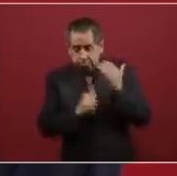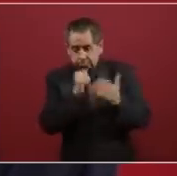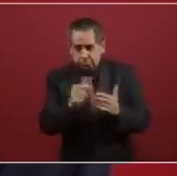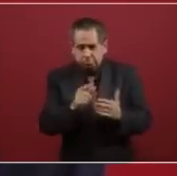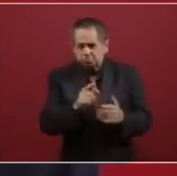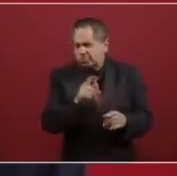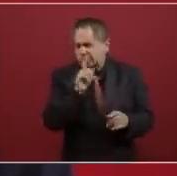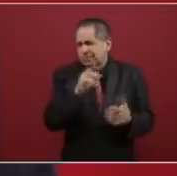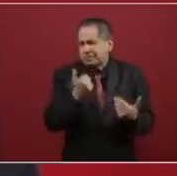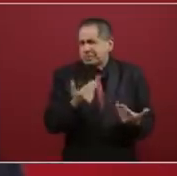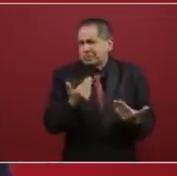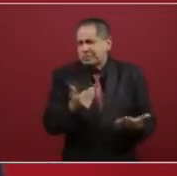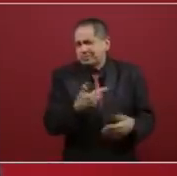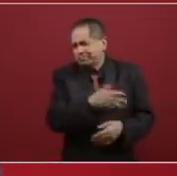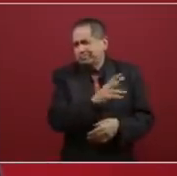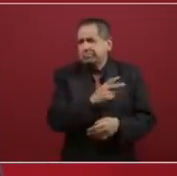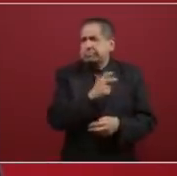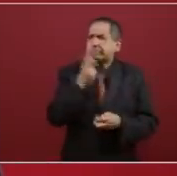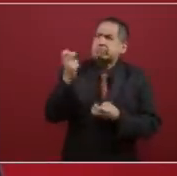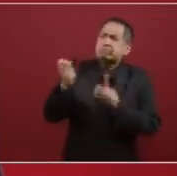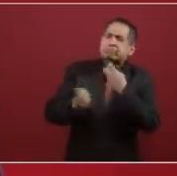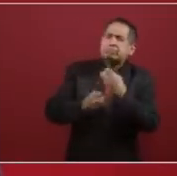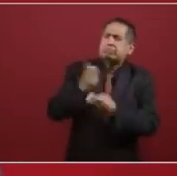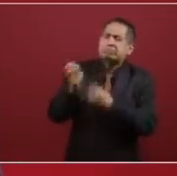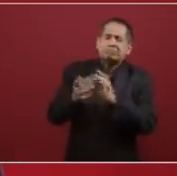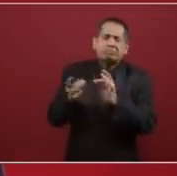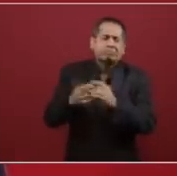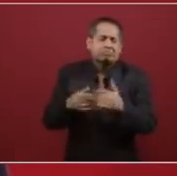nada que esté